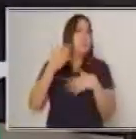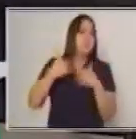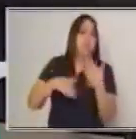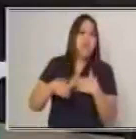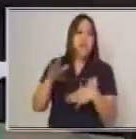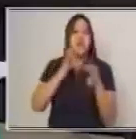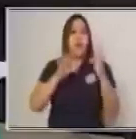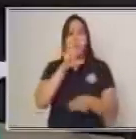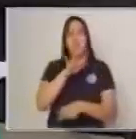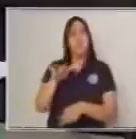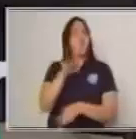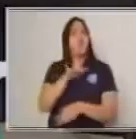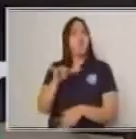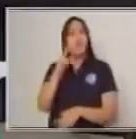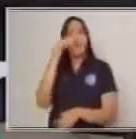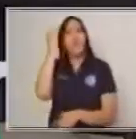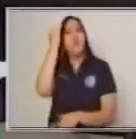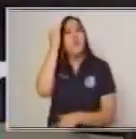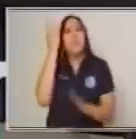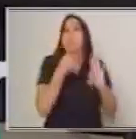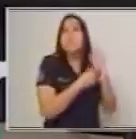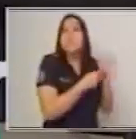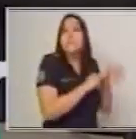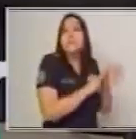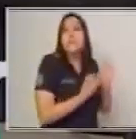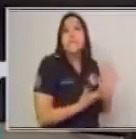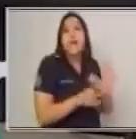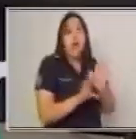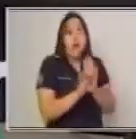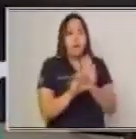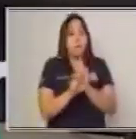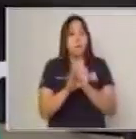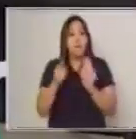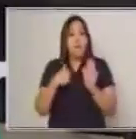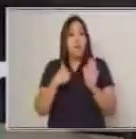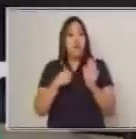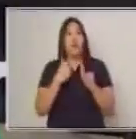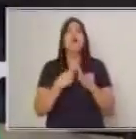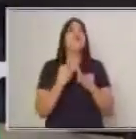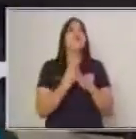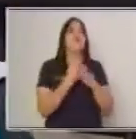lo que significan. Cuando yo hago mi borrador, porque a eso se le llama borrador,